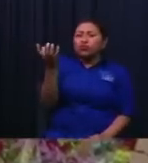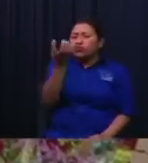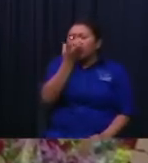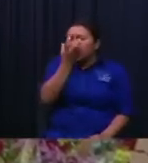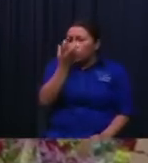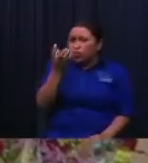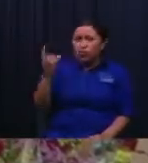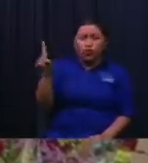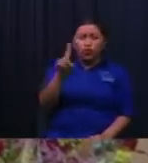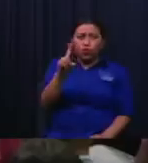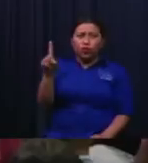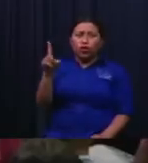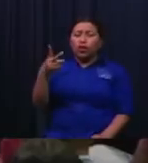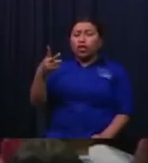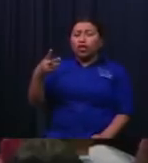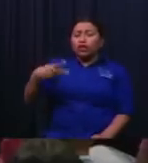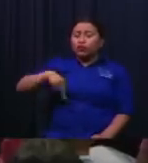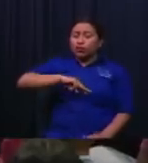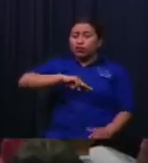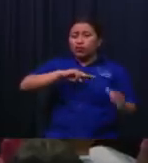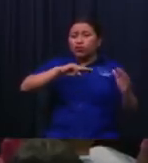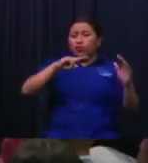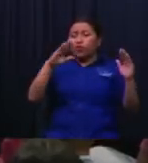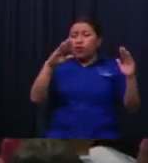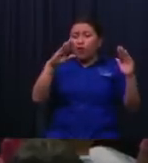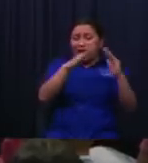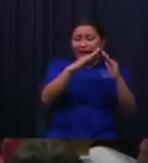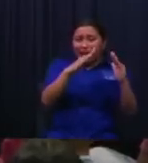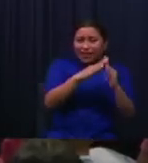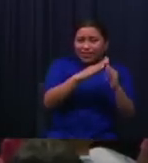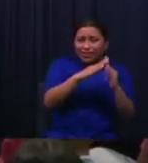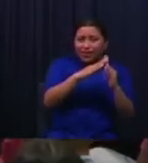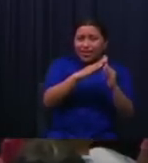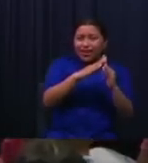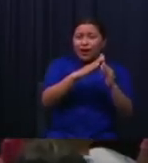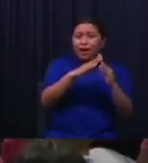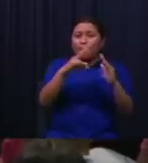sino que en nuestro hogar se va a oír gritos de salvación, hermano.